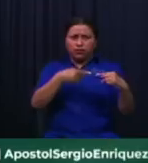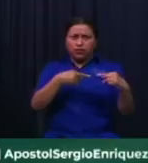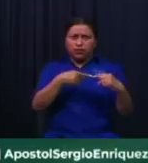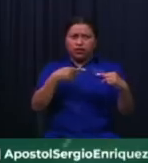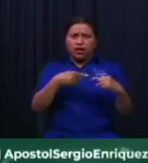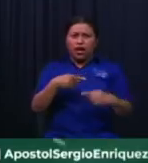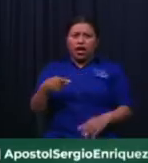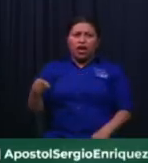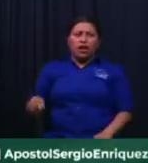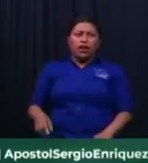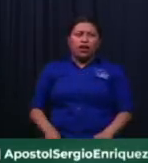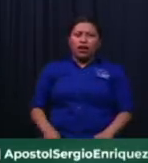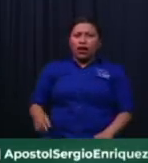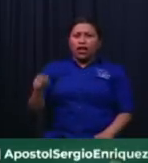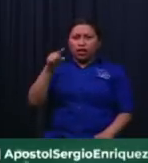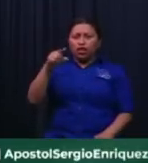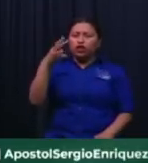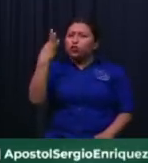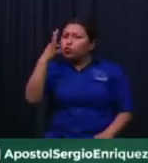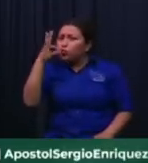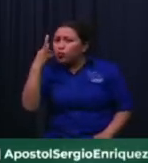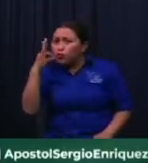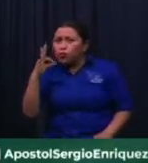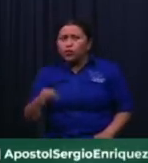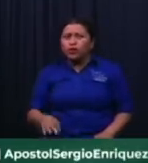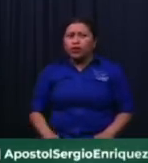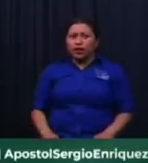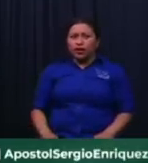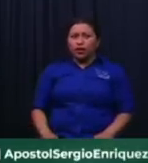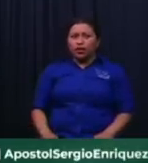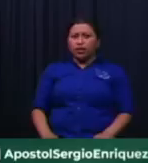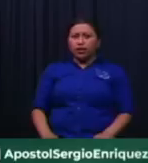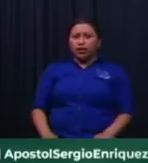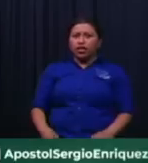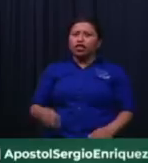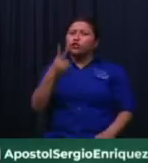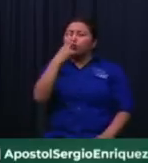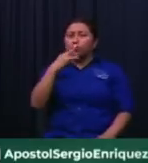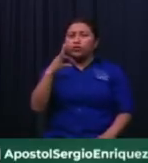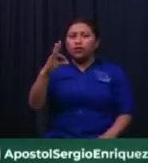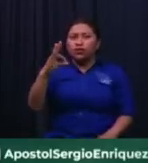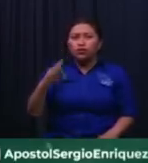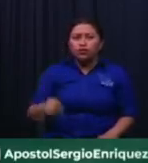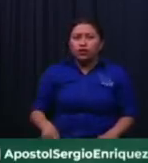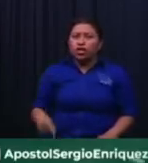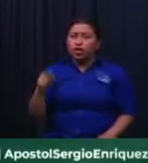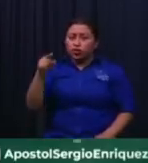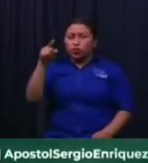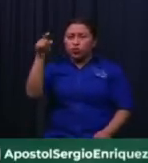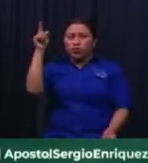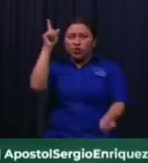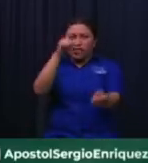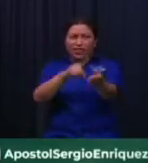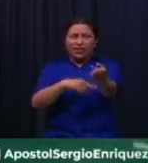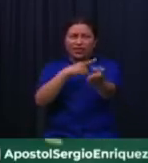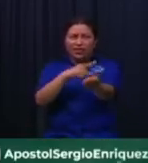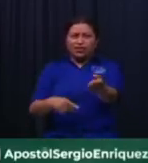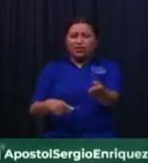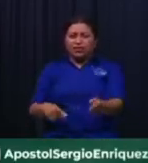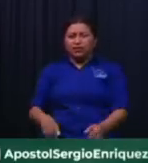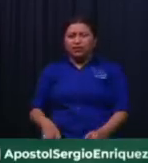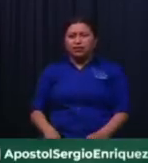herirá en la cabeza y tú lo herirás en el carcañal. Números